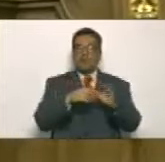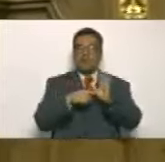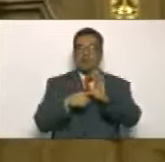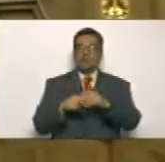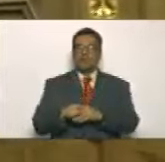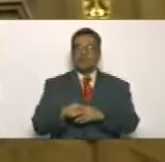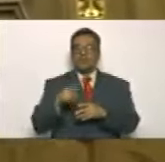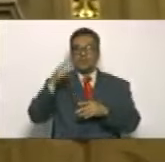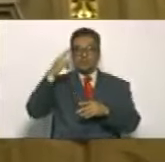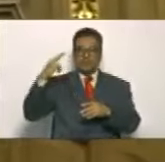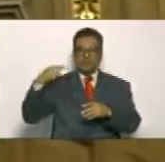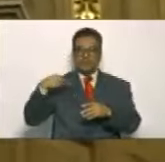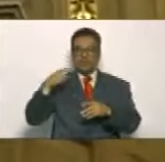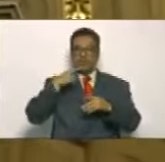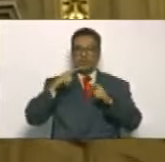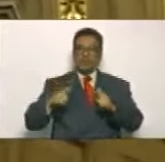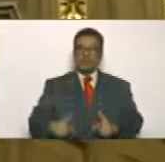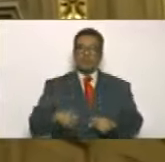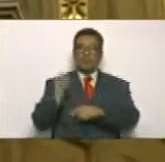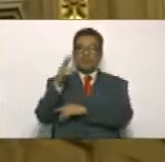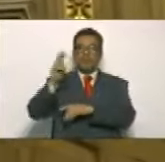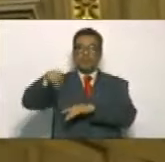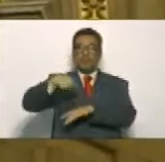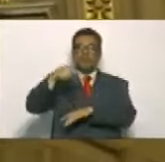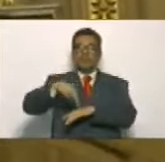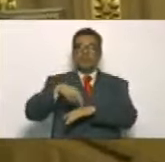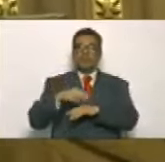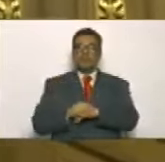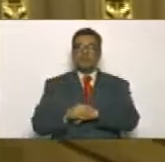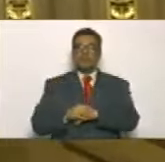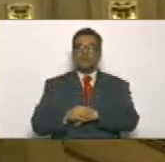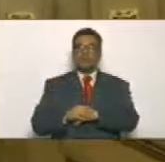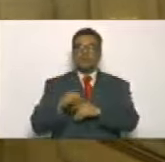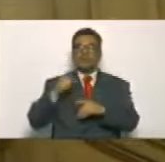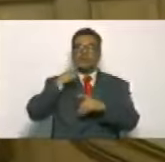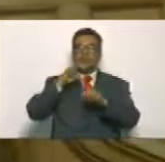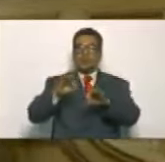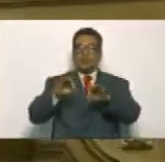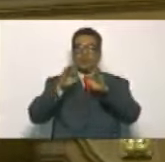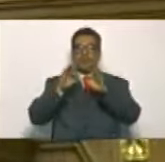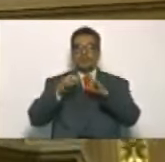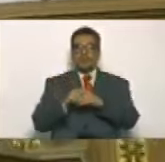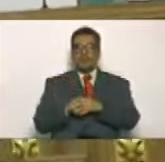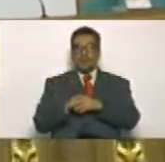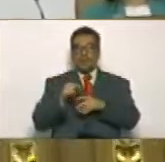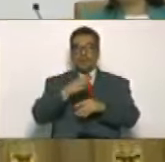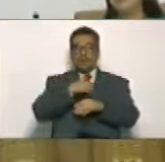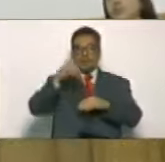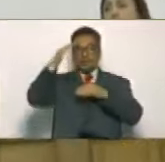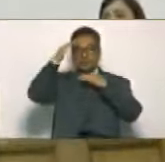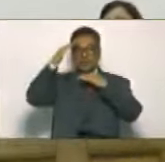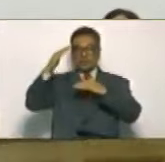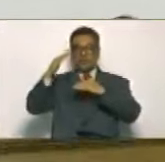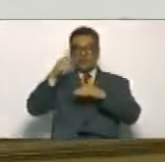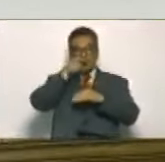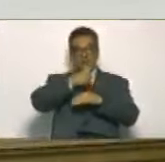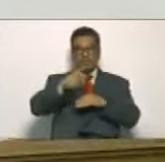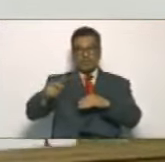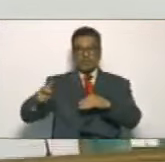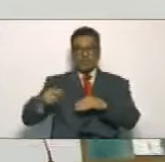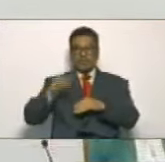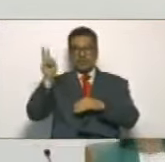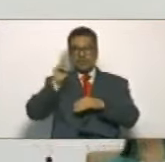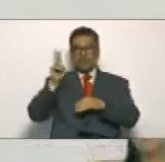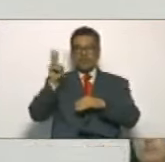esta honorable e incansable Asamblea Nacional, pero en especial quiero saludar al pueblo